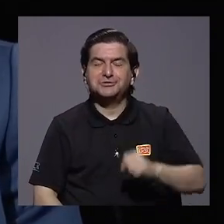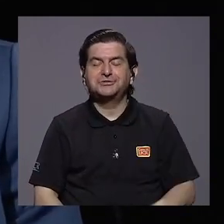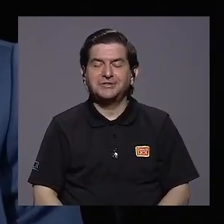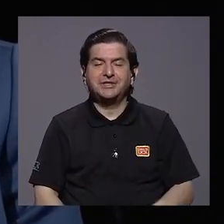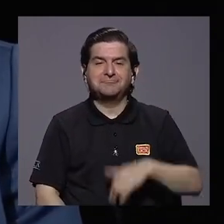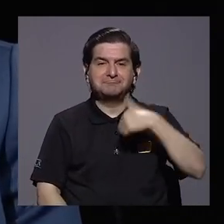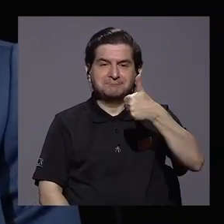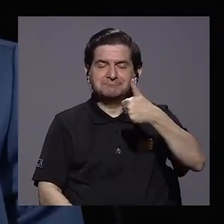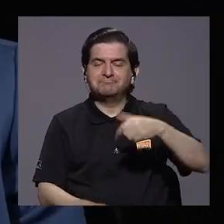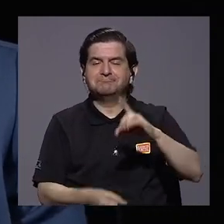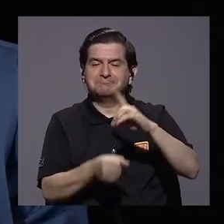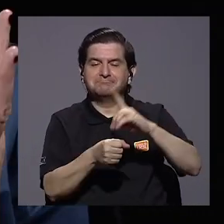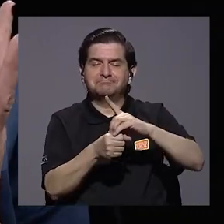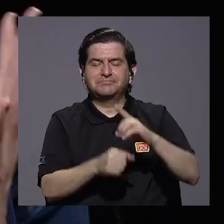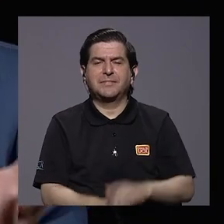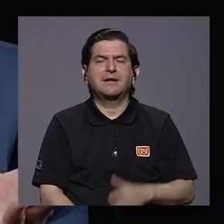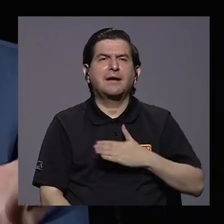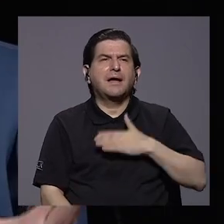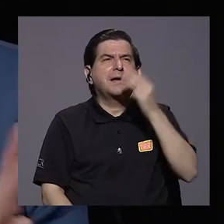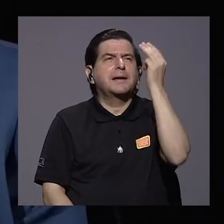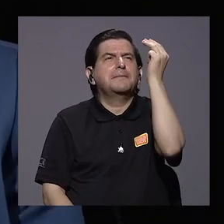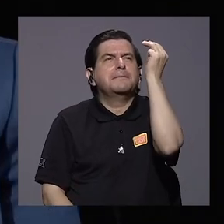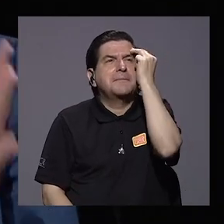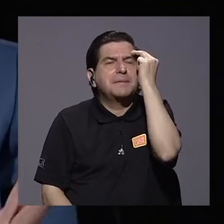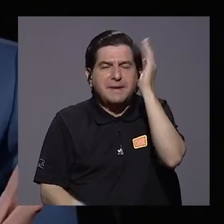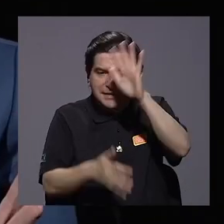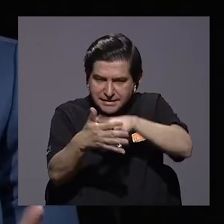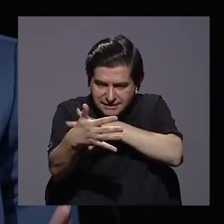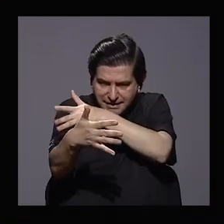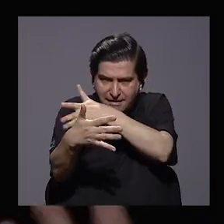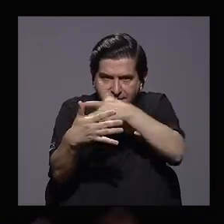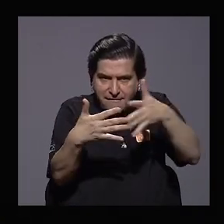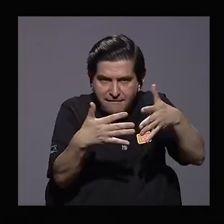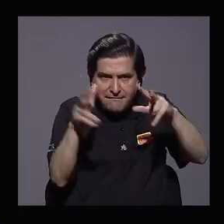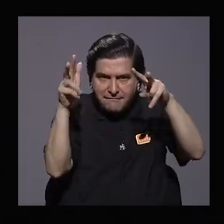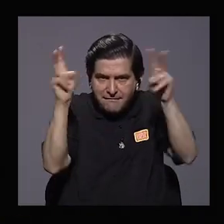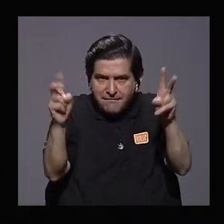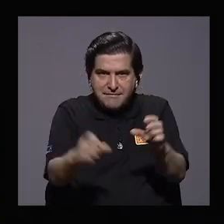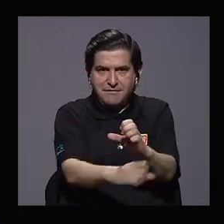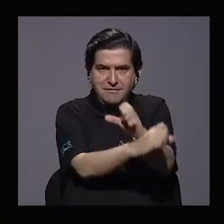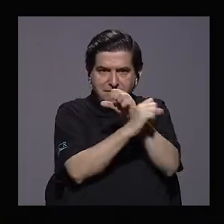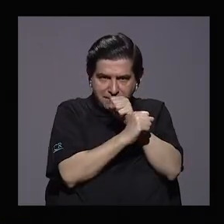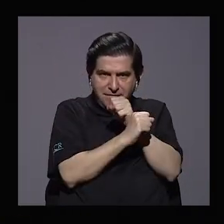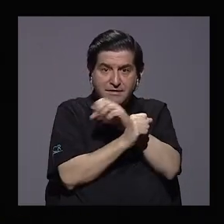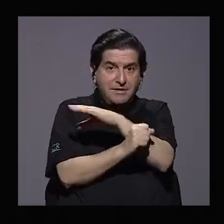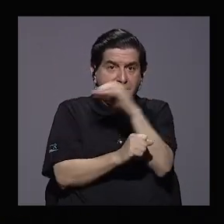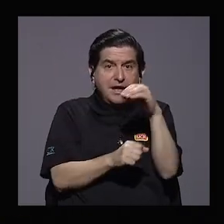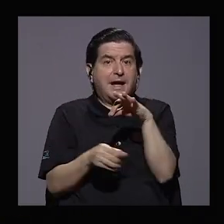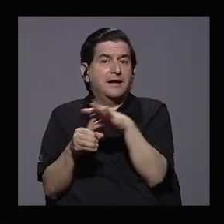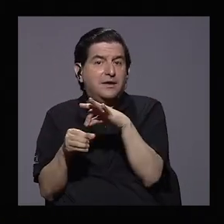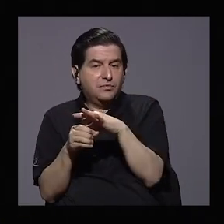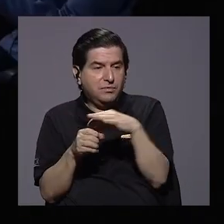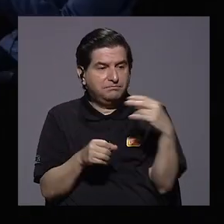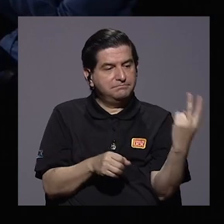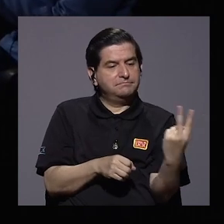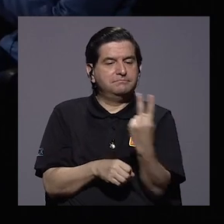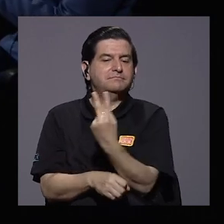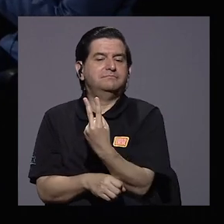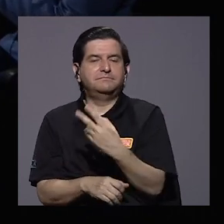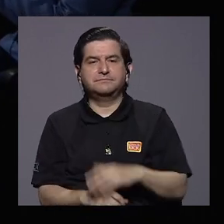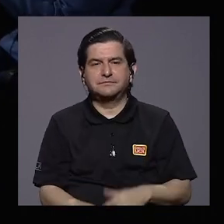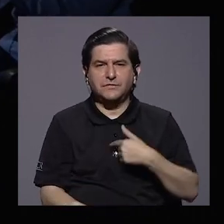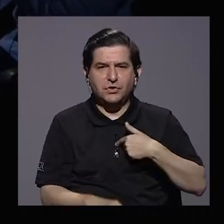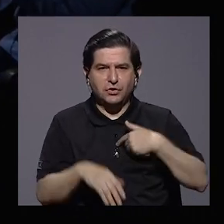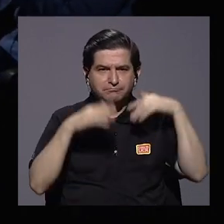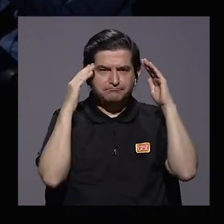electa diputada llevando en mi mente siempre una agenda, el tema de seguridad y el tema agrícola. Entonces quería